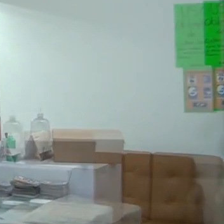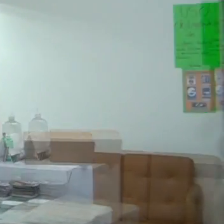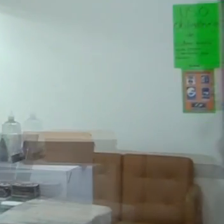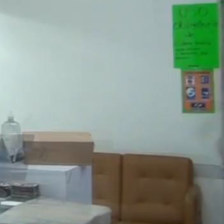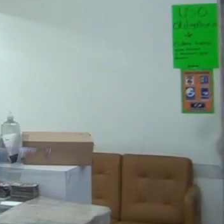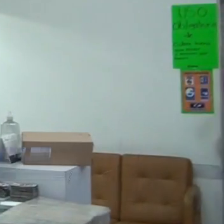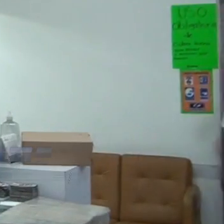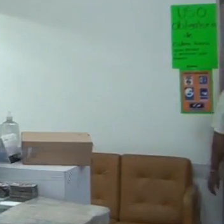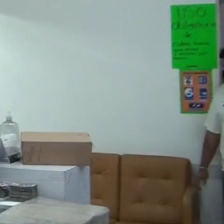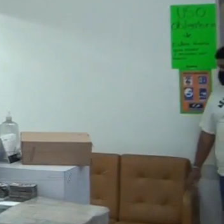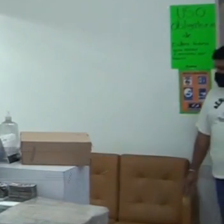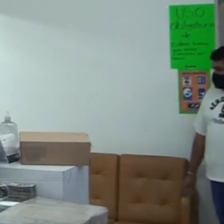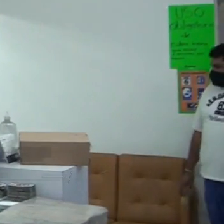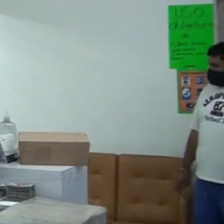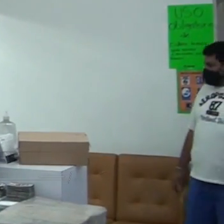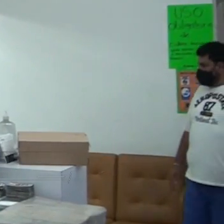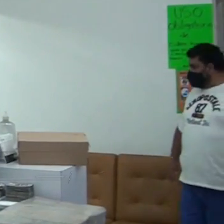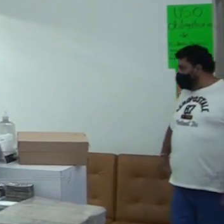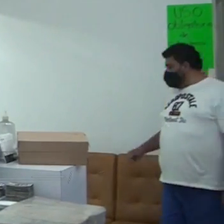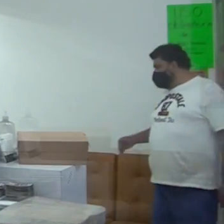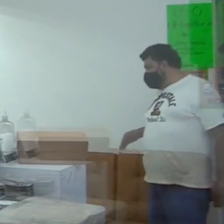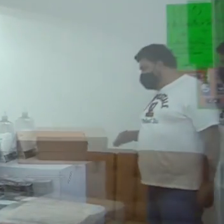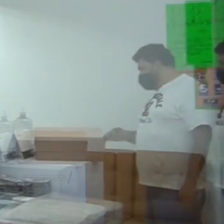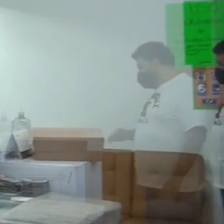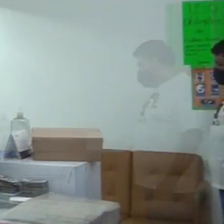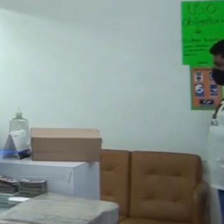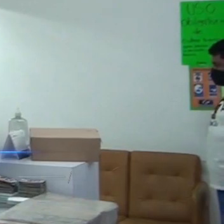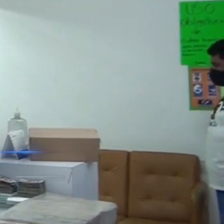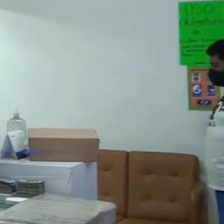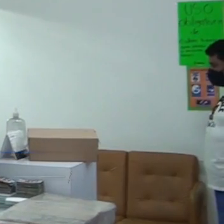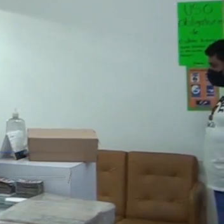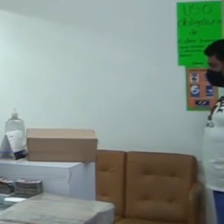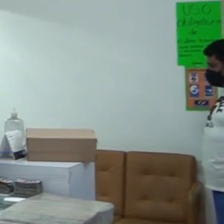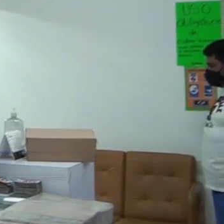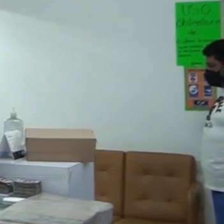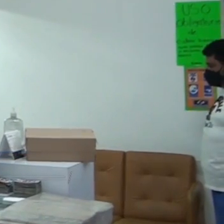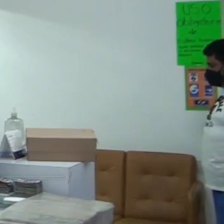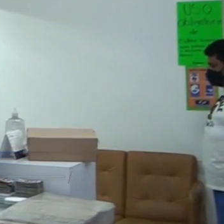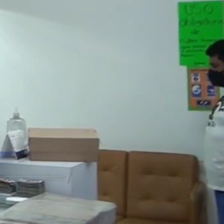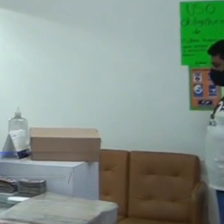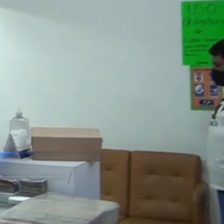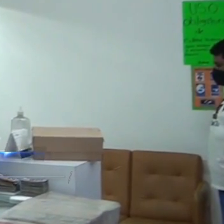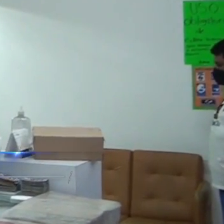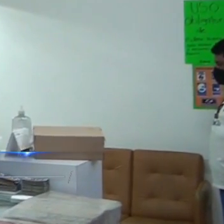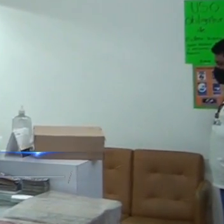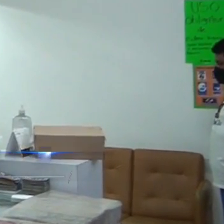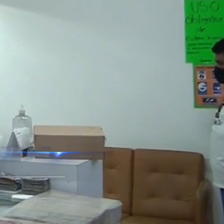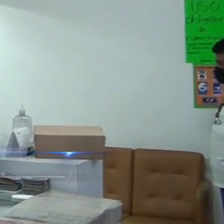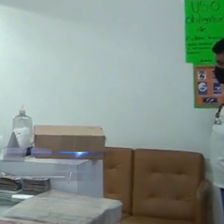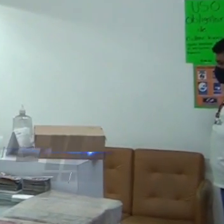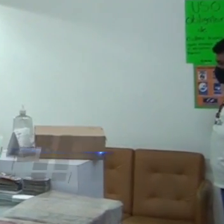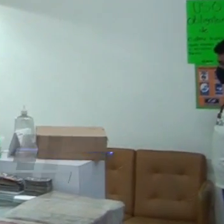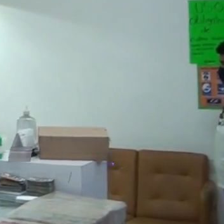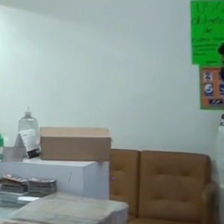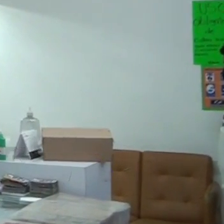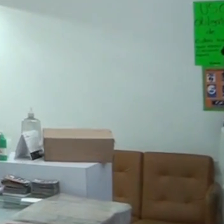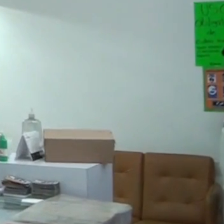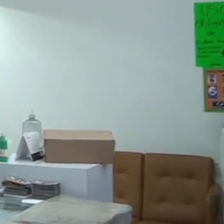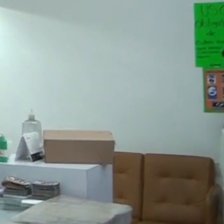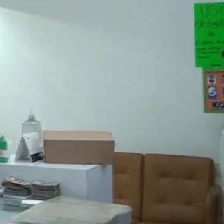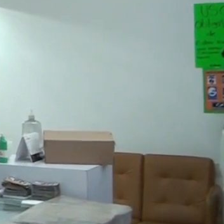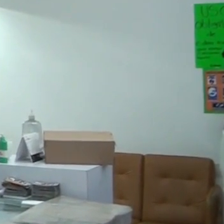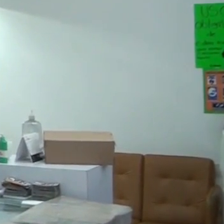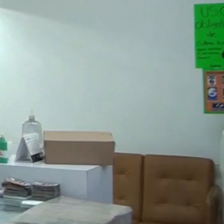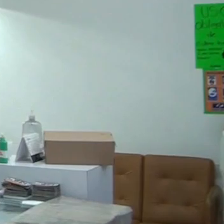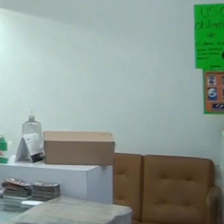ignorancia los gobiernos populistas se sostienen en es precisamente que aún viendo los números aún viendo la situación que estábamos